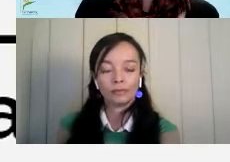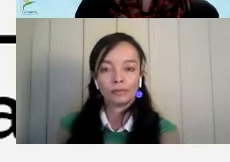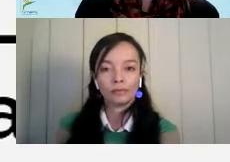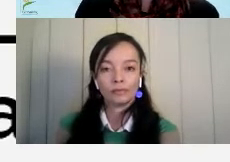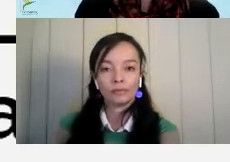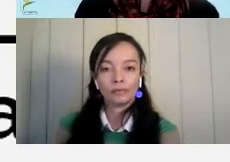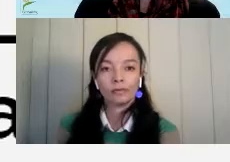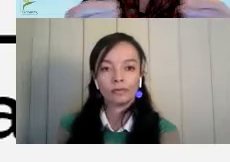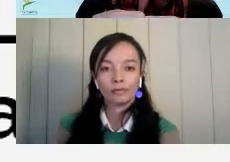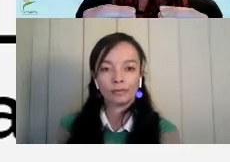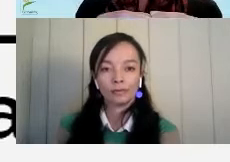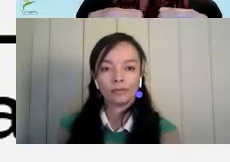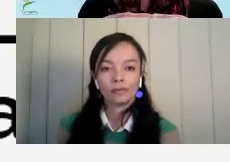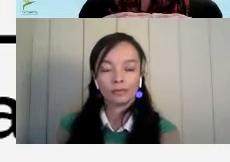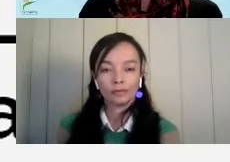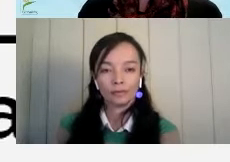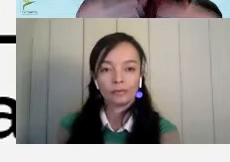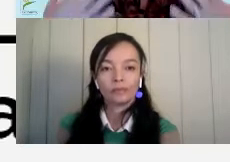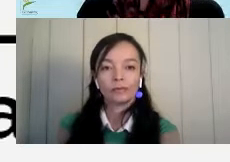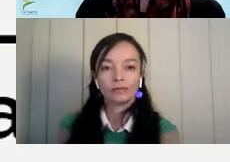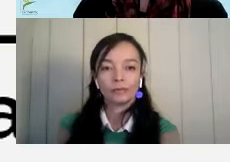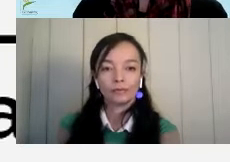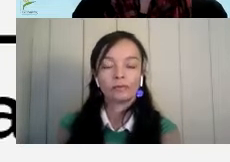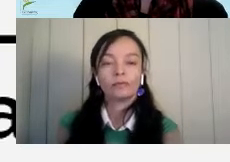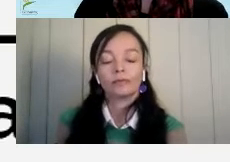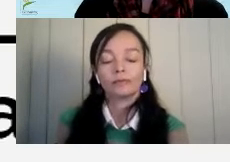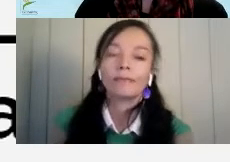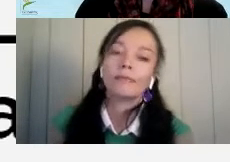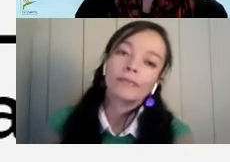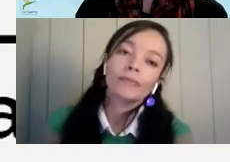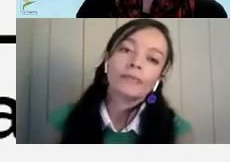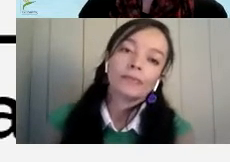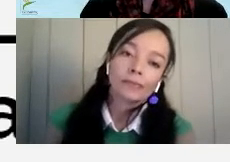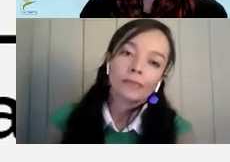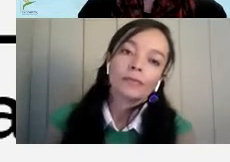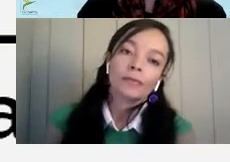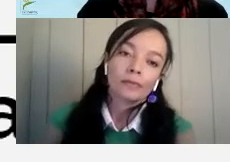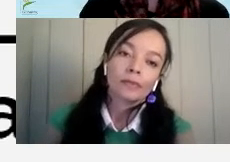Eso es la seña de más. Muy bien. Seguimos con esa seña.